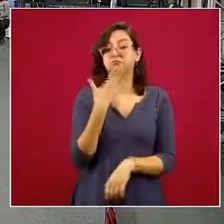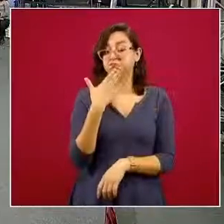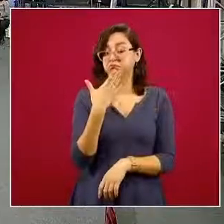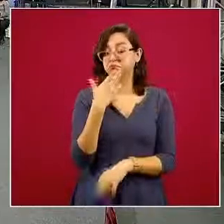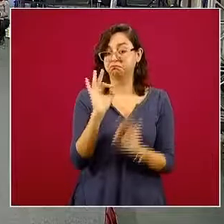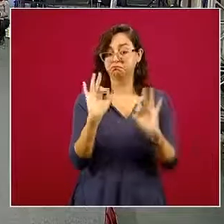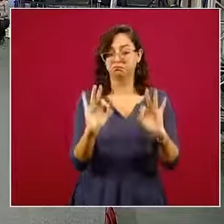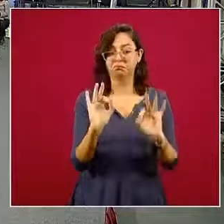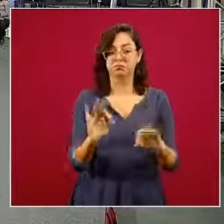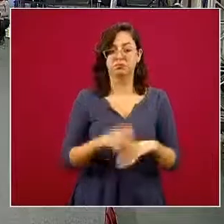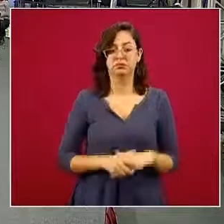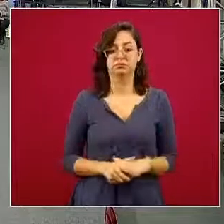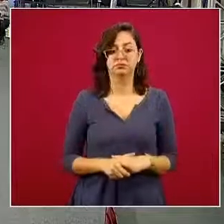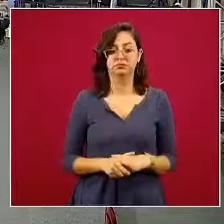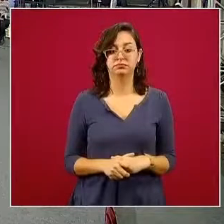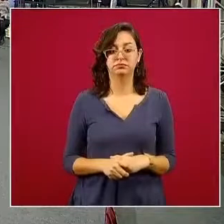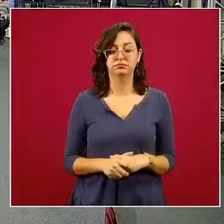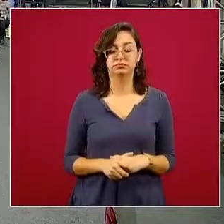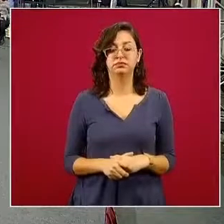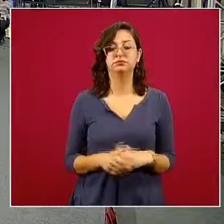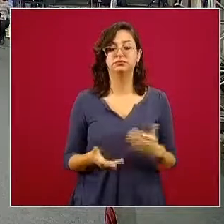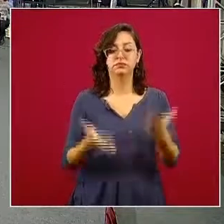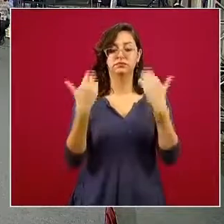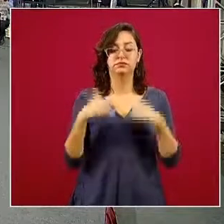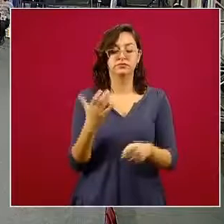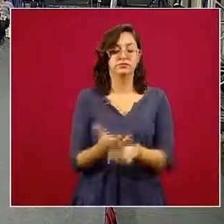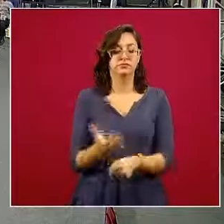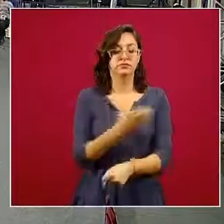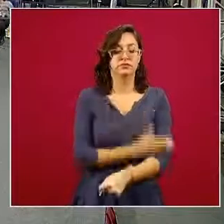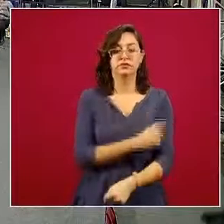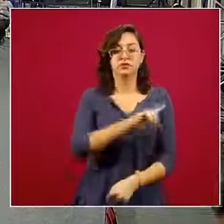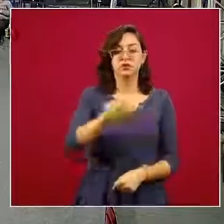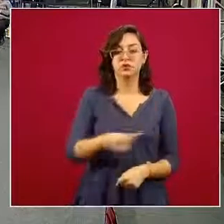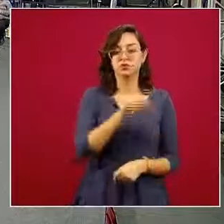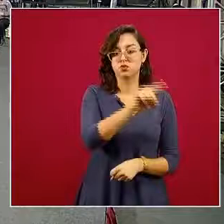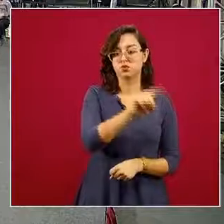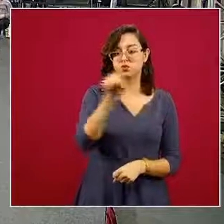gracias. Colega, está aquí el compañero, usted y usted.